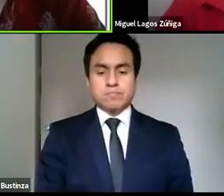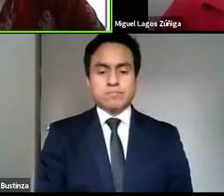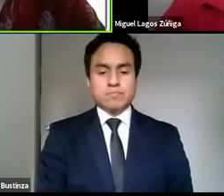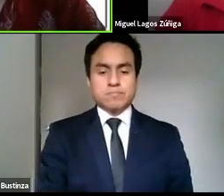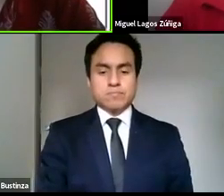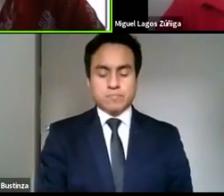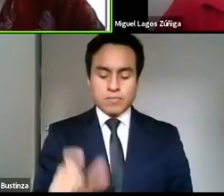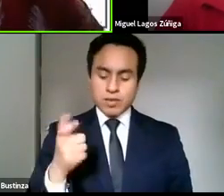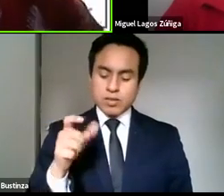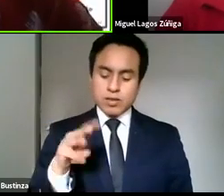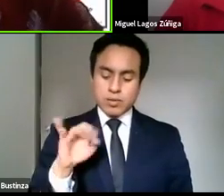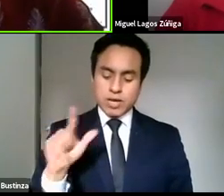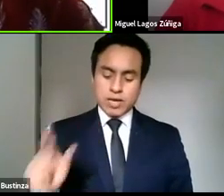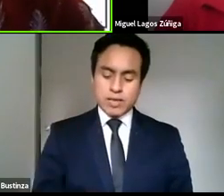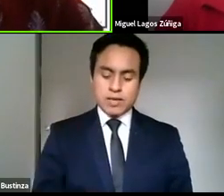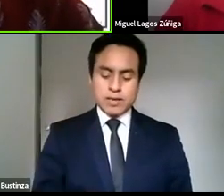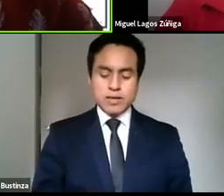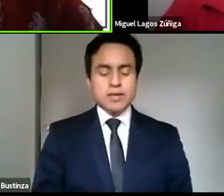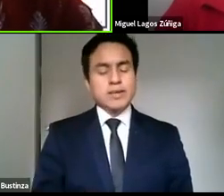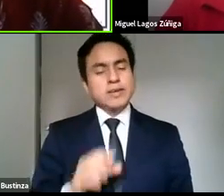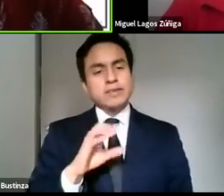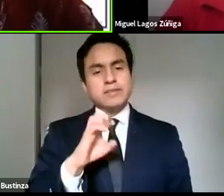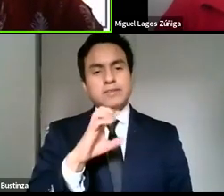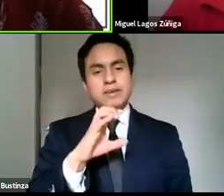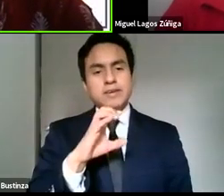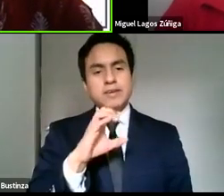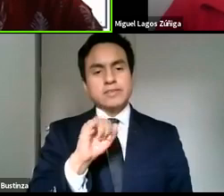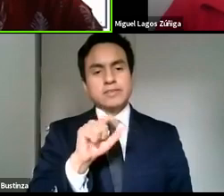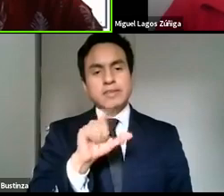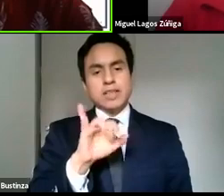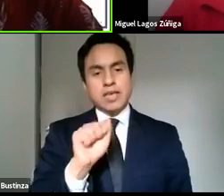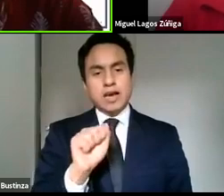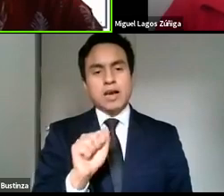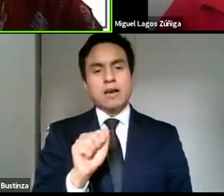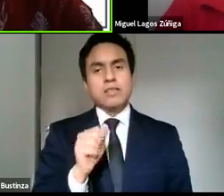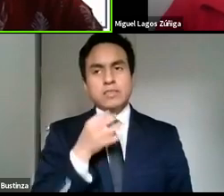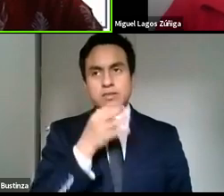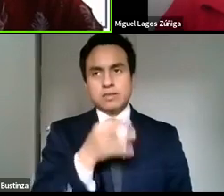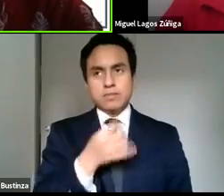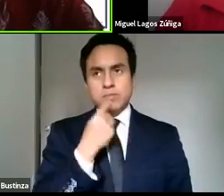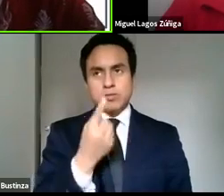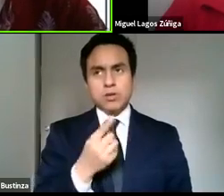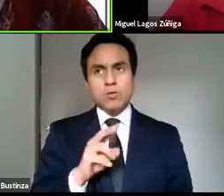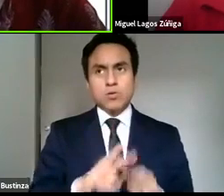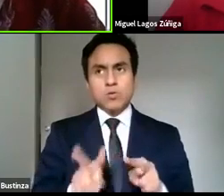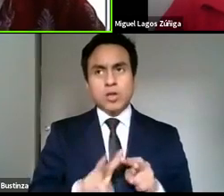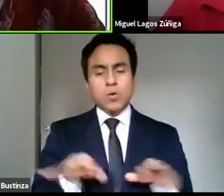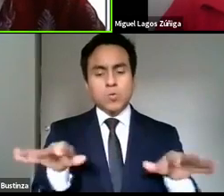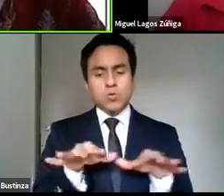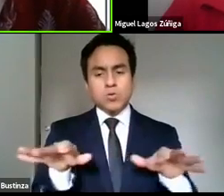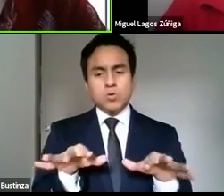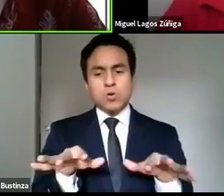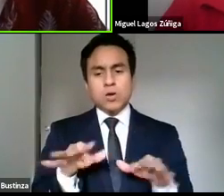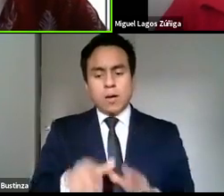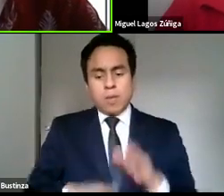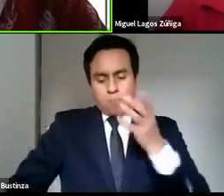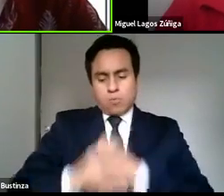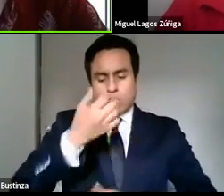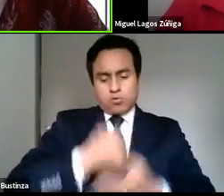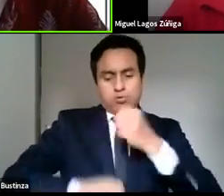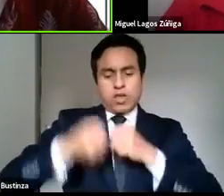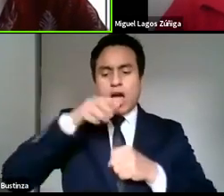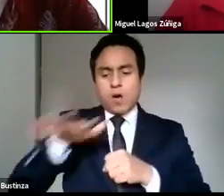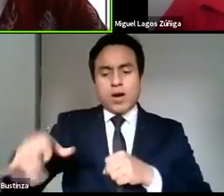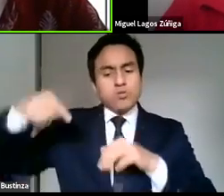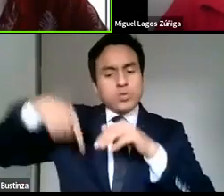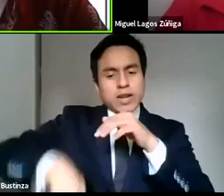Gracias, Miguel. Cecilia Bravo nos pregunta, ¿cómo se regula el uso del agua de los pozos alimentados por aguas subterráneas para que